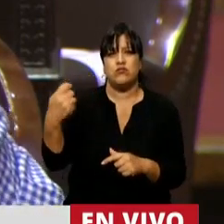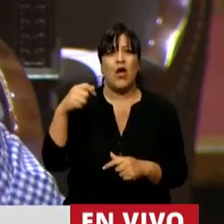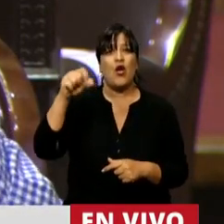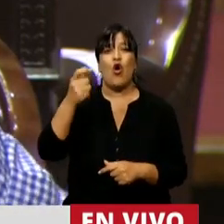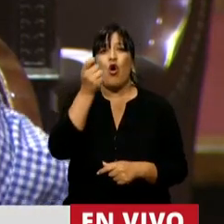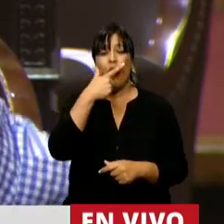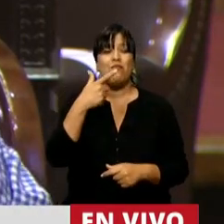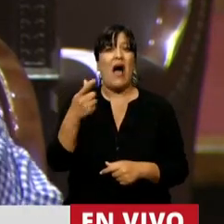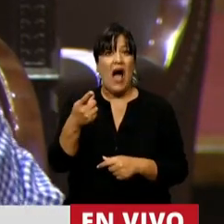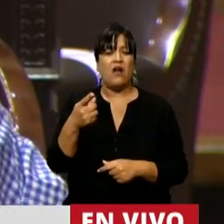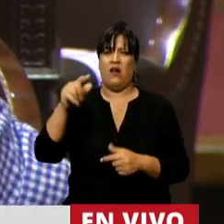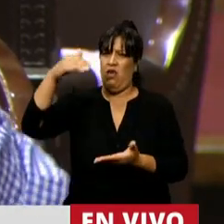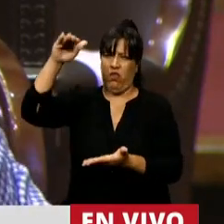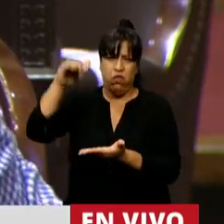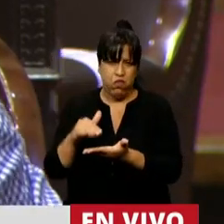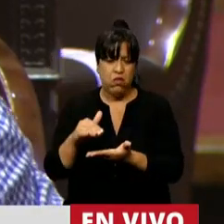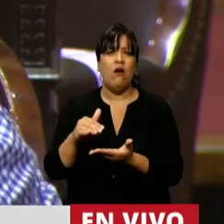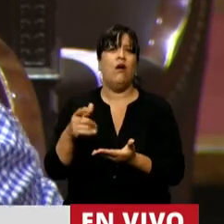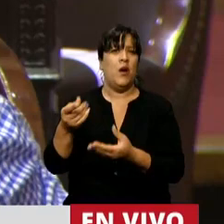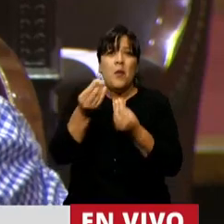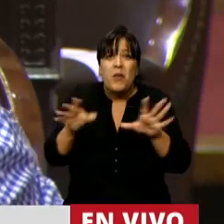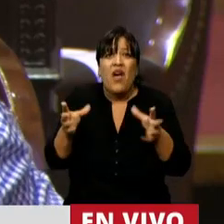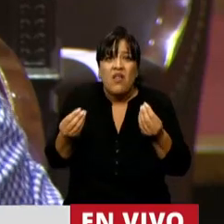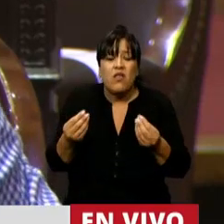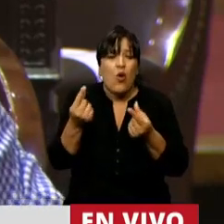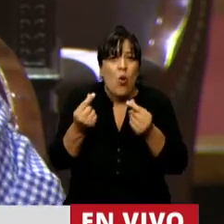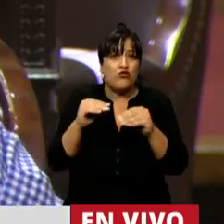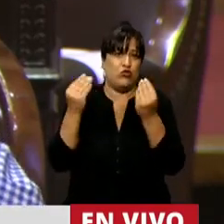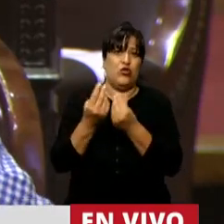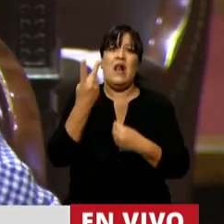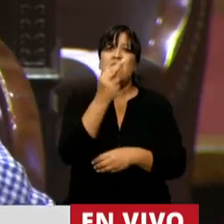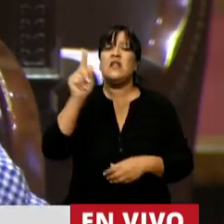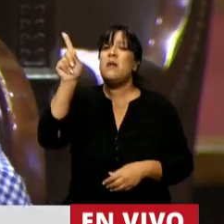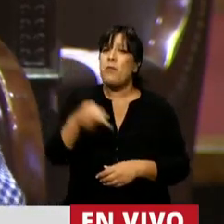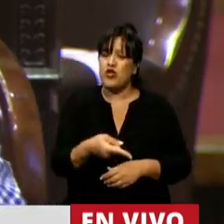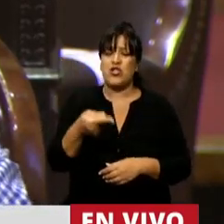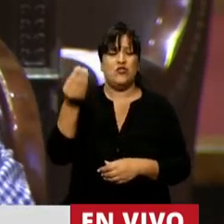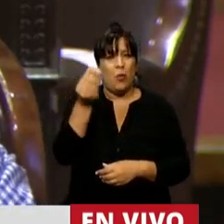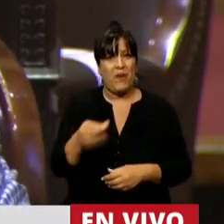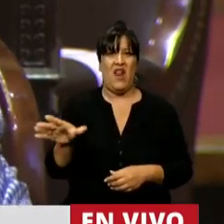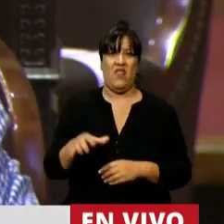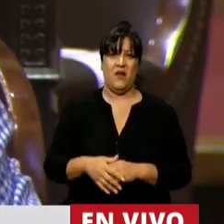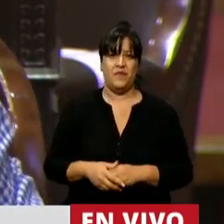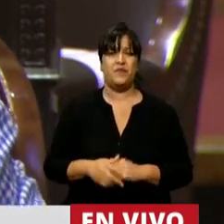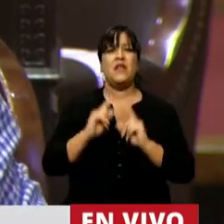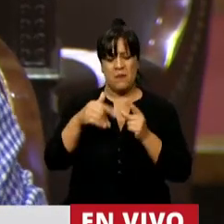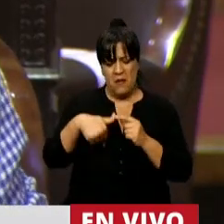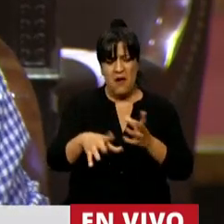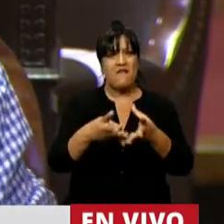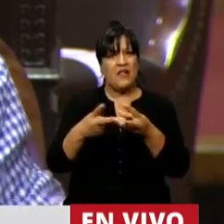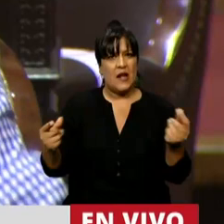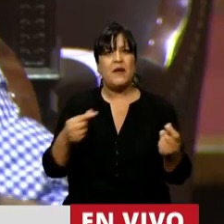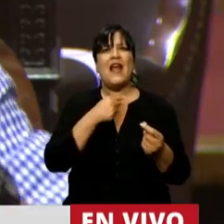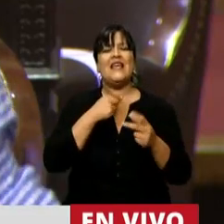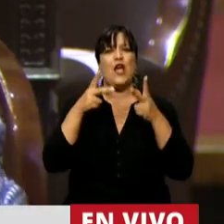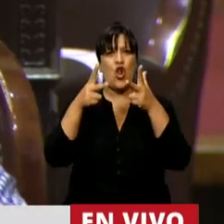macrista fue a la baja y perdieron un 20% de ese poder adquisitivo. También para ir cerrando quiero